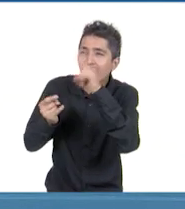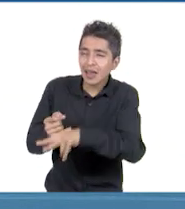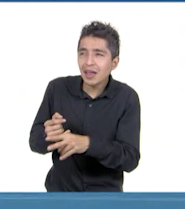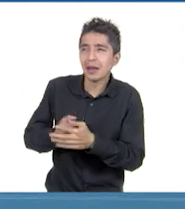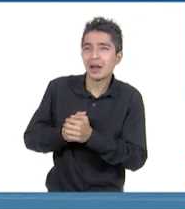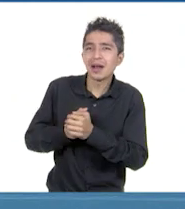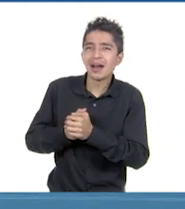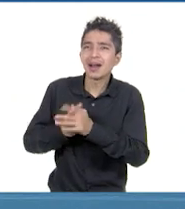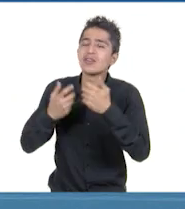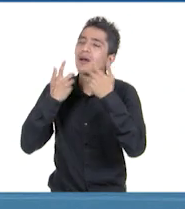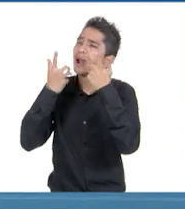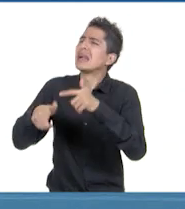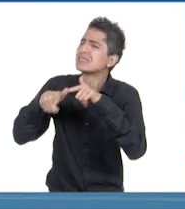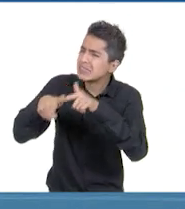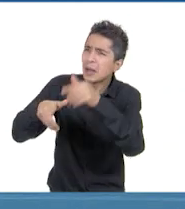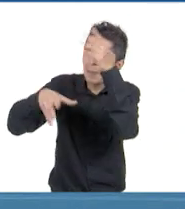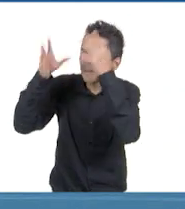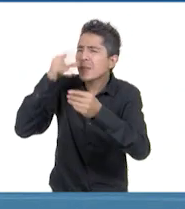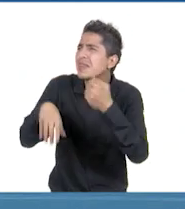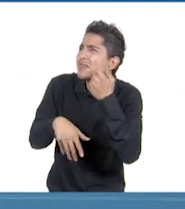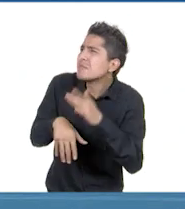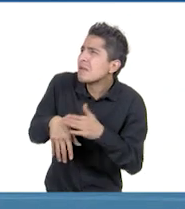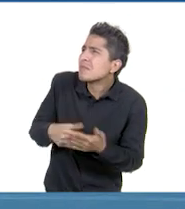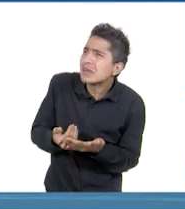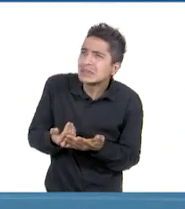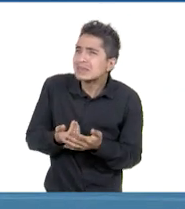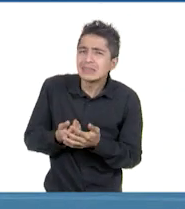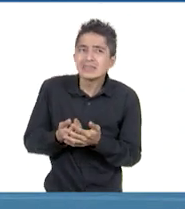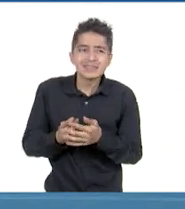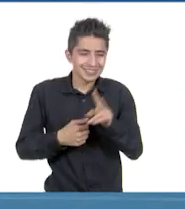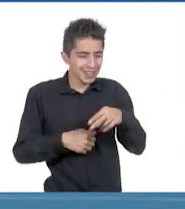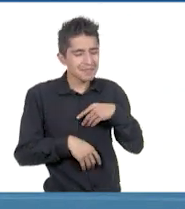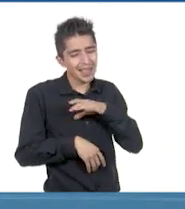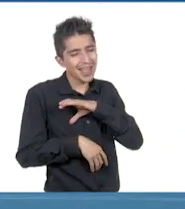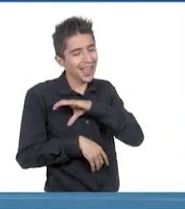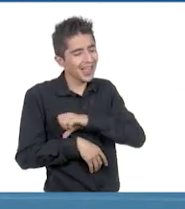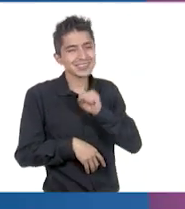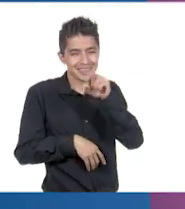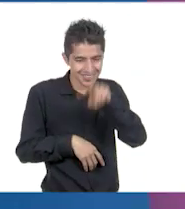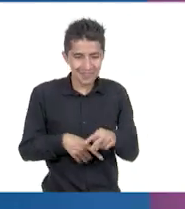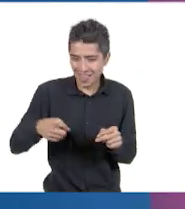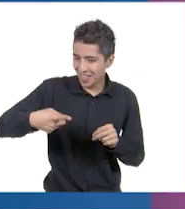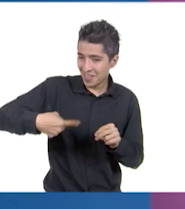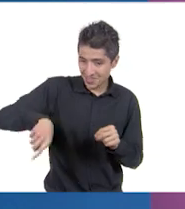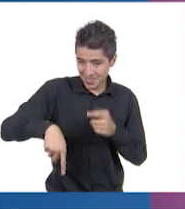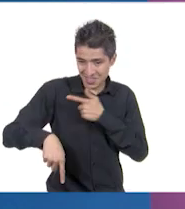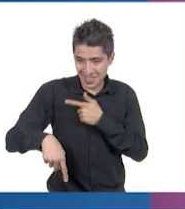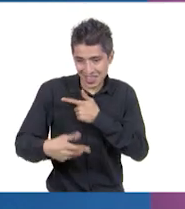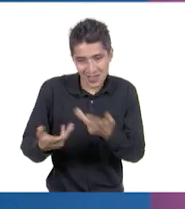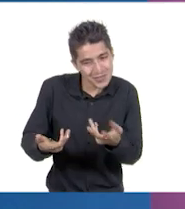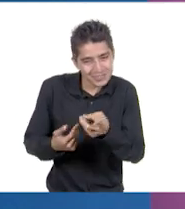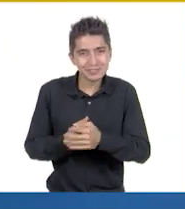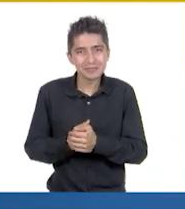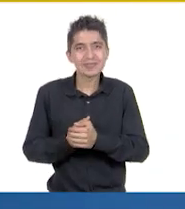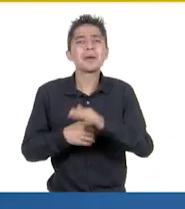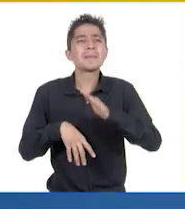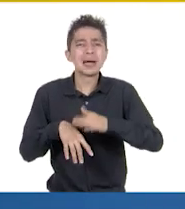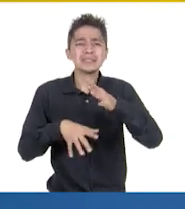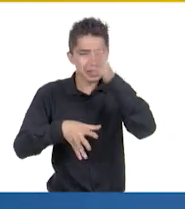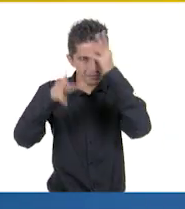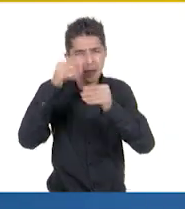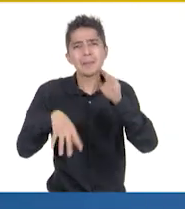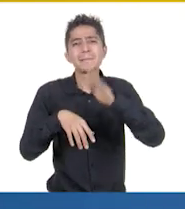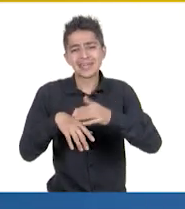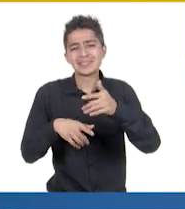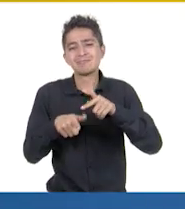Yo quería seguir aprendiendo. Ay, a mí me encanta que les encante, qué bueno. Ya estaremos aprendiendo mucho más